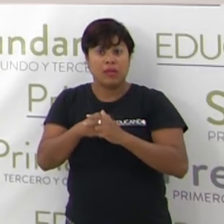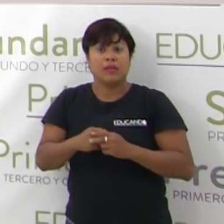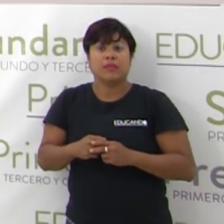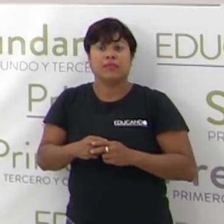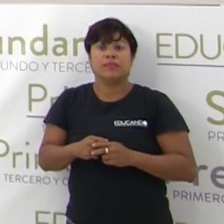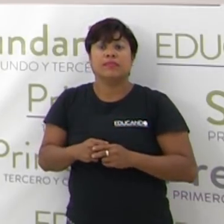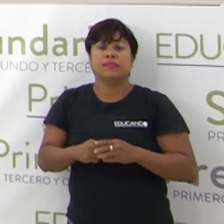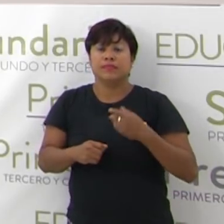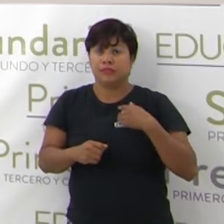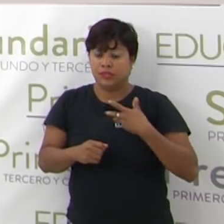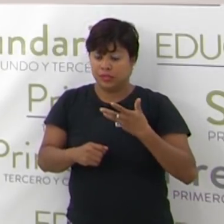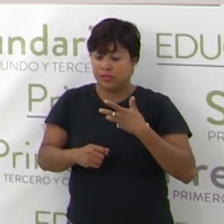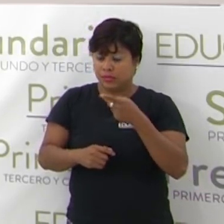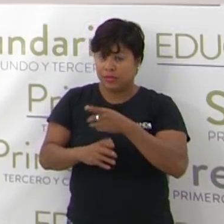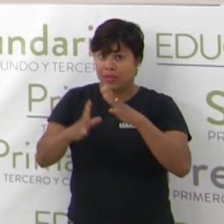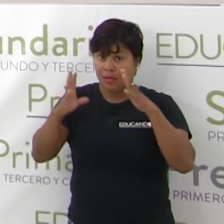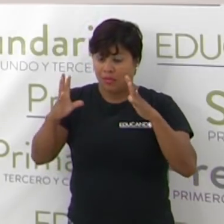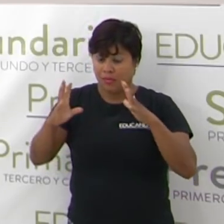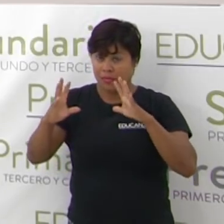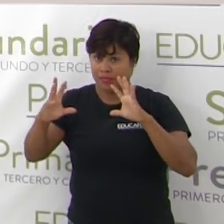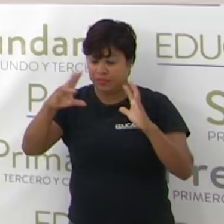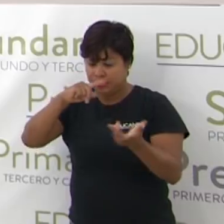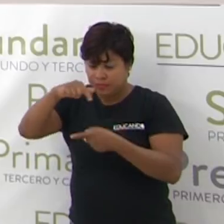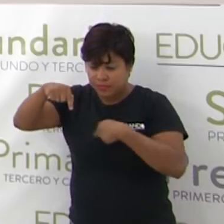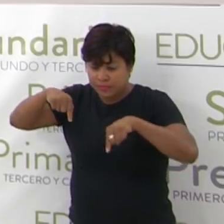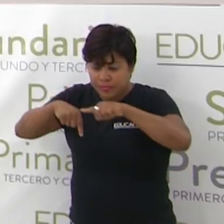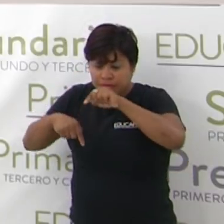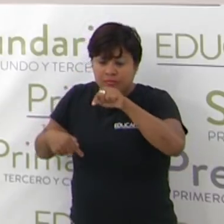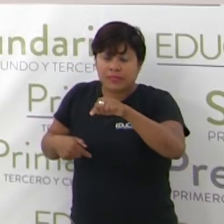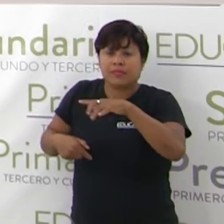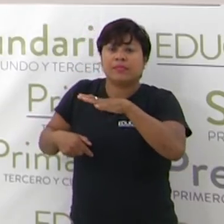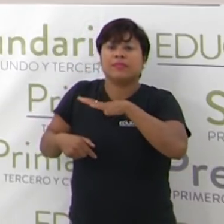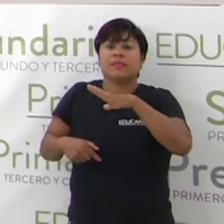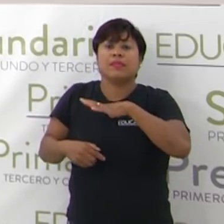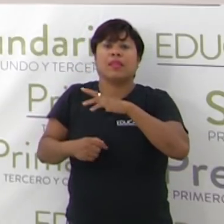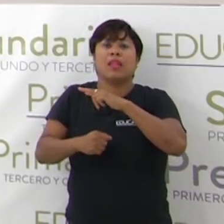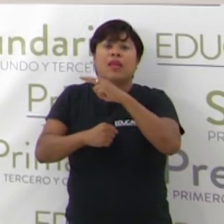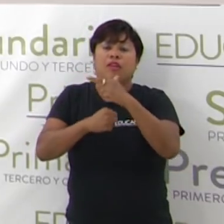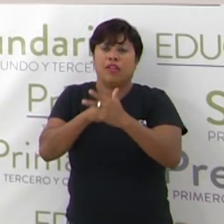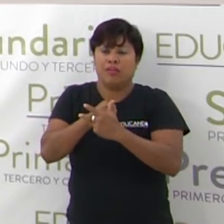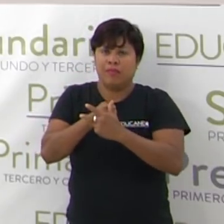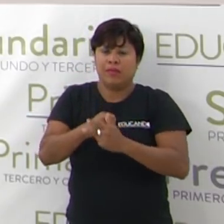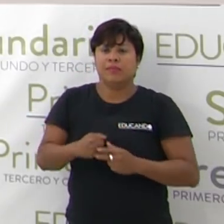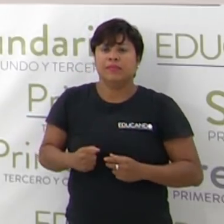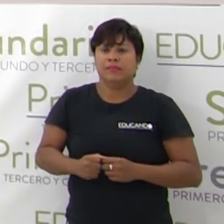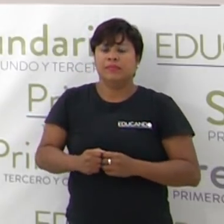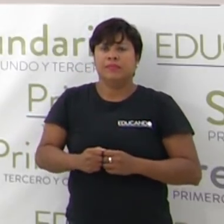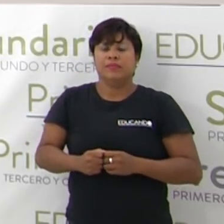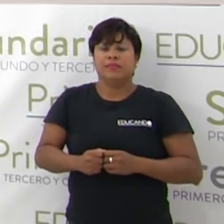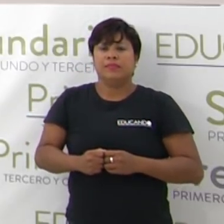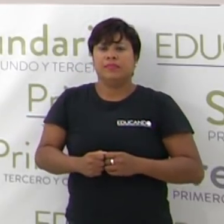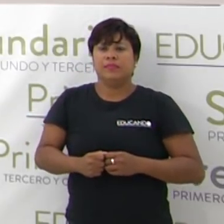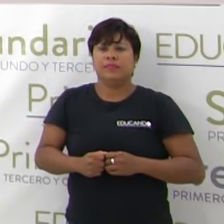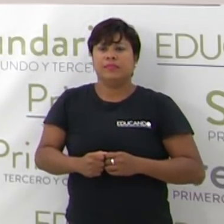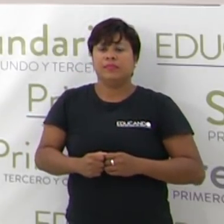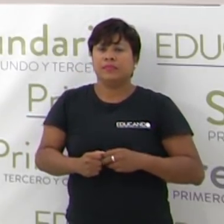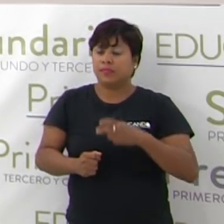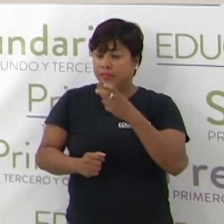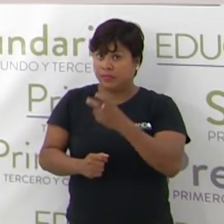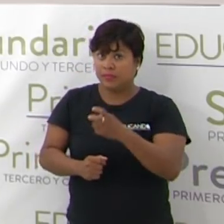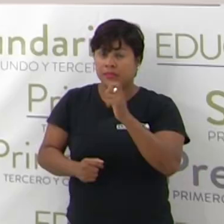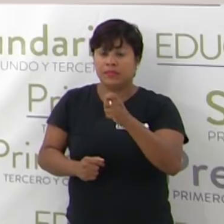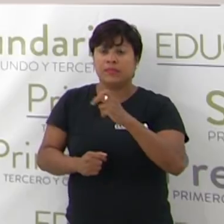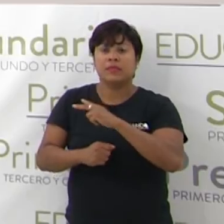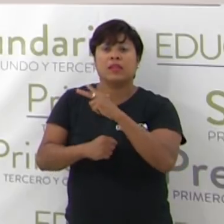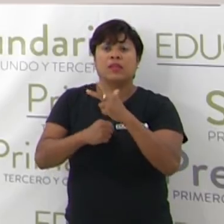ver, les traje este globo terráqueo, está en esta zona de acá, ¿sí? Europa